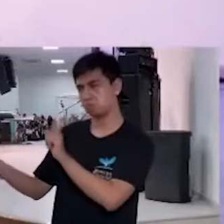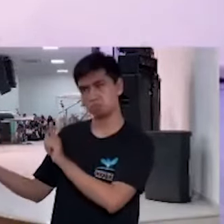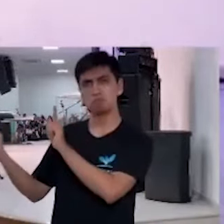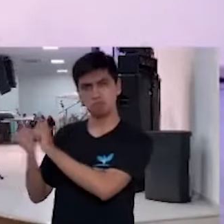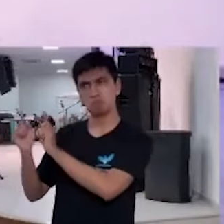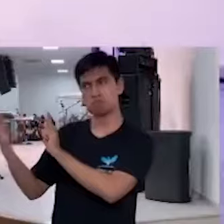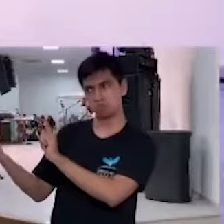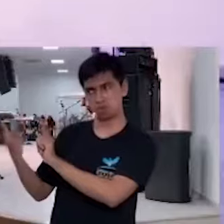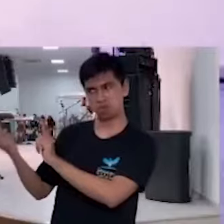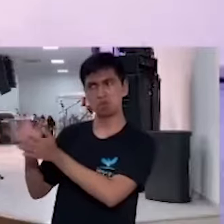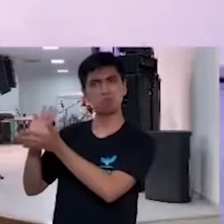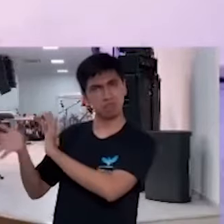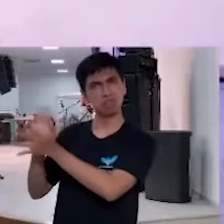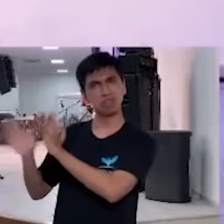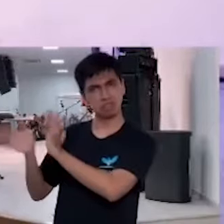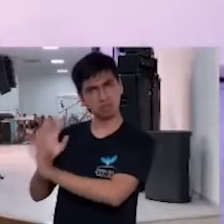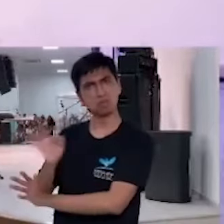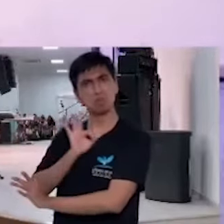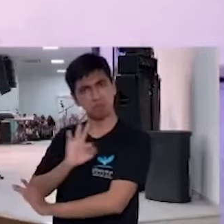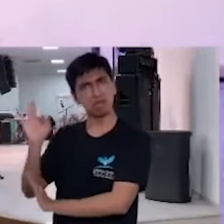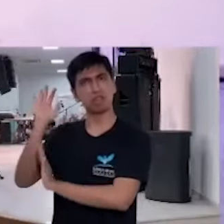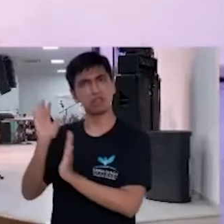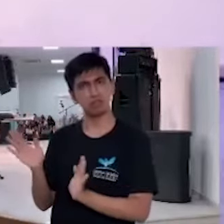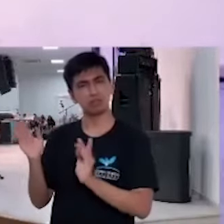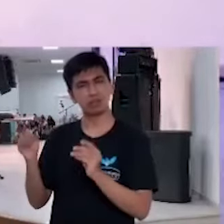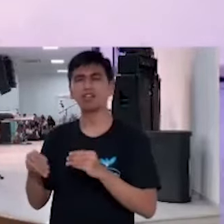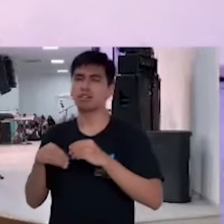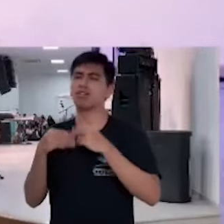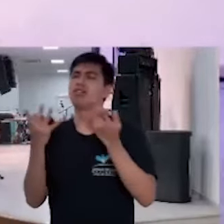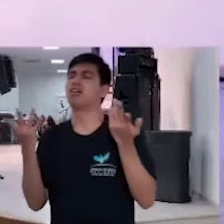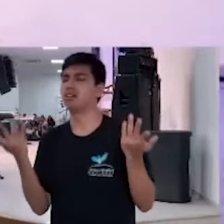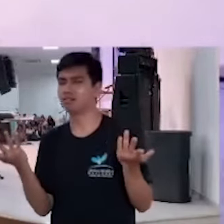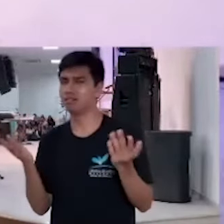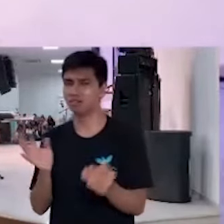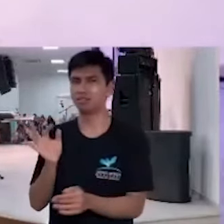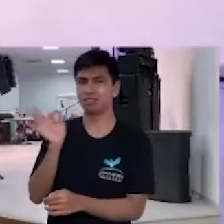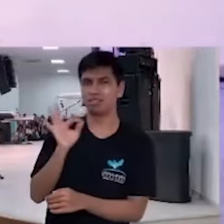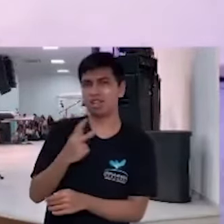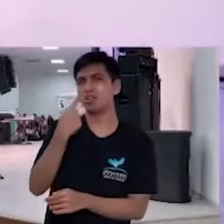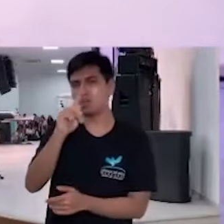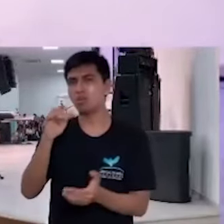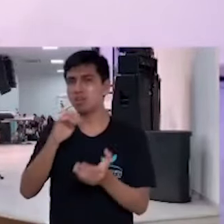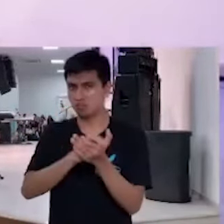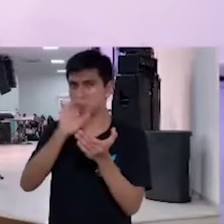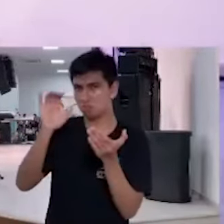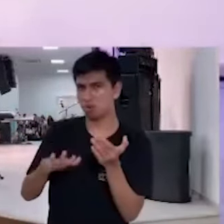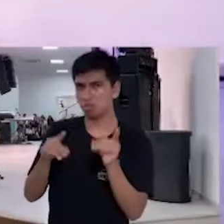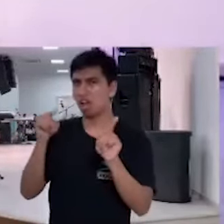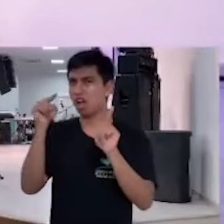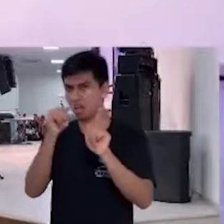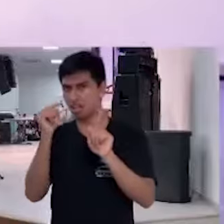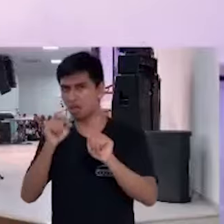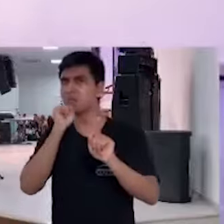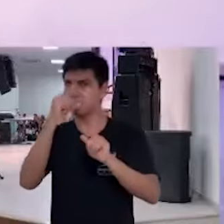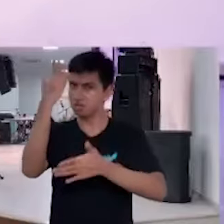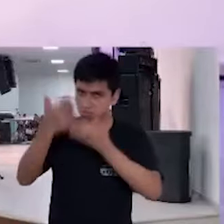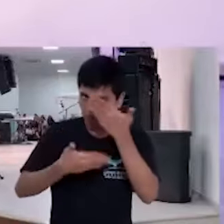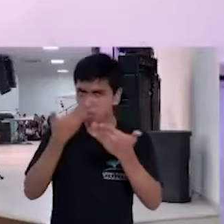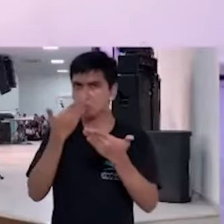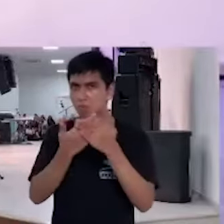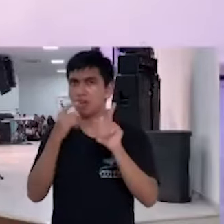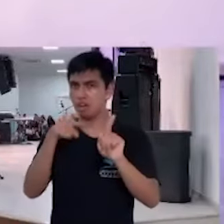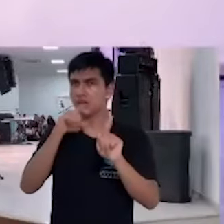de consejería, si es que es una mujer sabia, si es que es una mujer llena del Espíritu Santo, porque a veces hay esposas de pastores que no tienen el ministerio